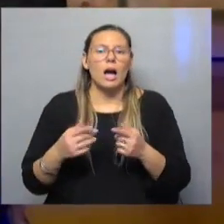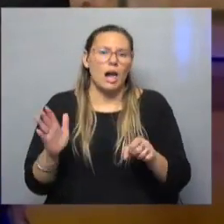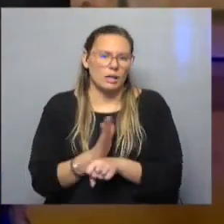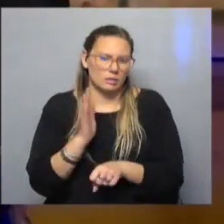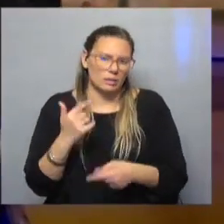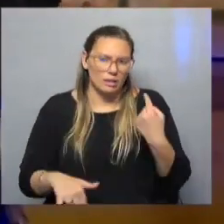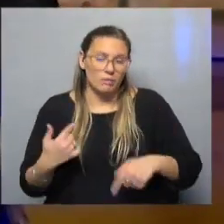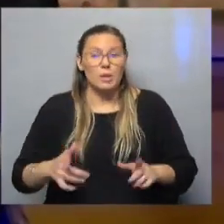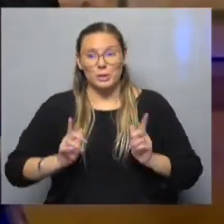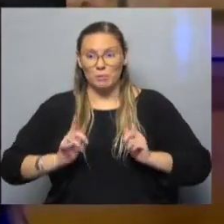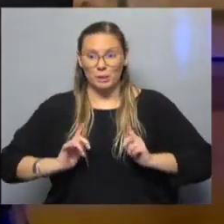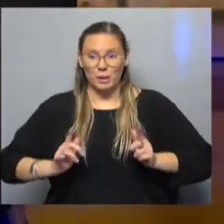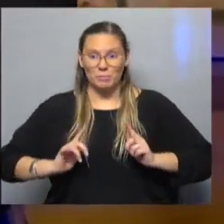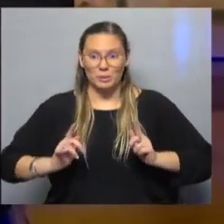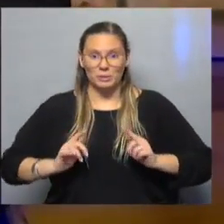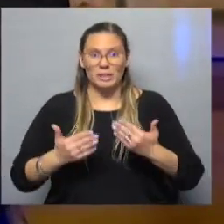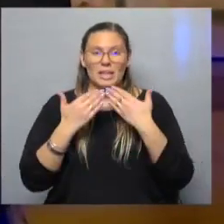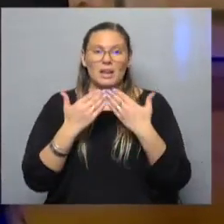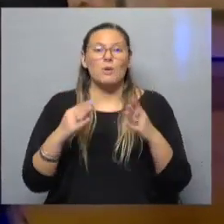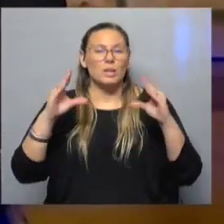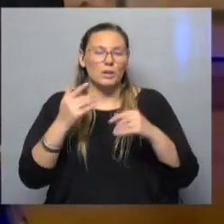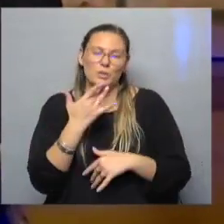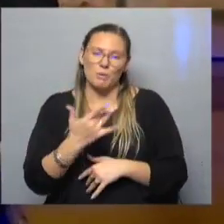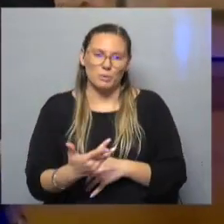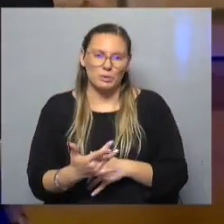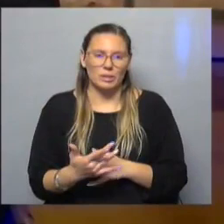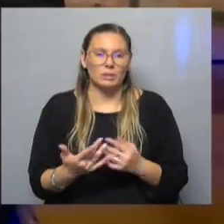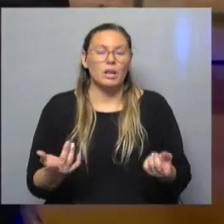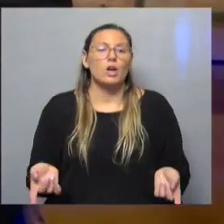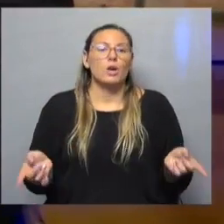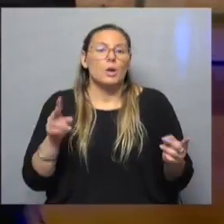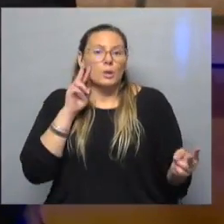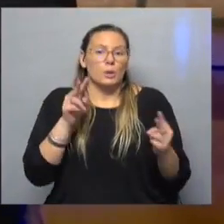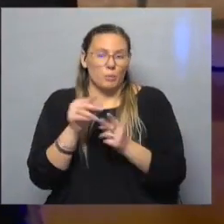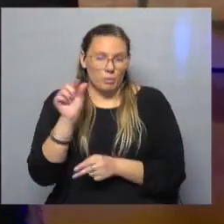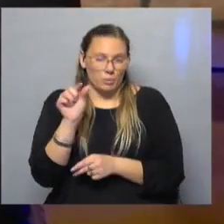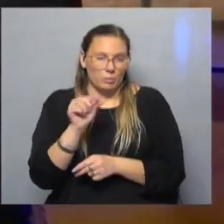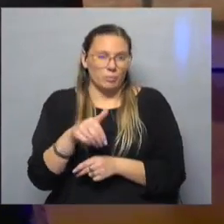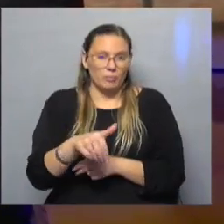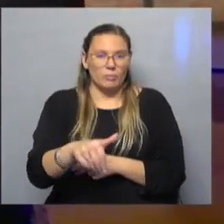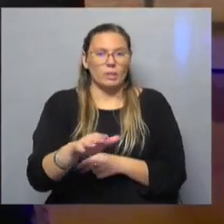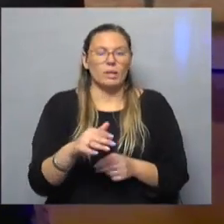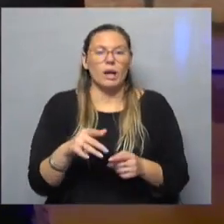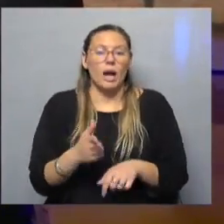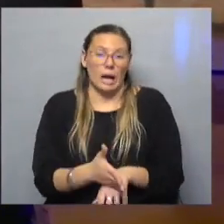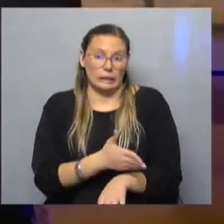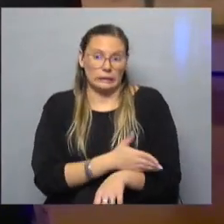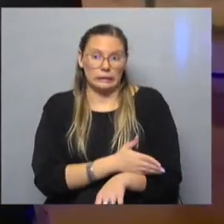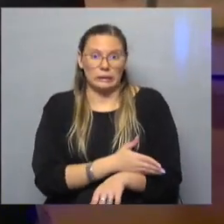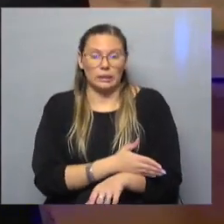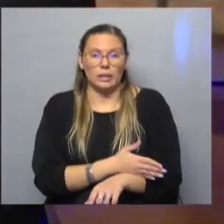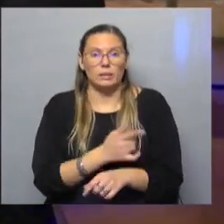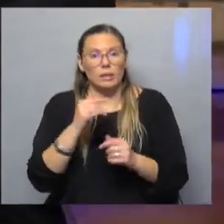muchos artistas, así que los esperamos. Divino, que tengan una noche maravillosa. Chiquilines, nos vemos ahora en un ratito nomás en la previa de